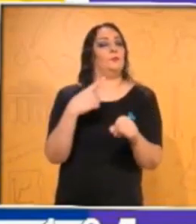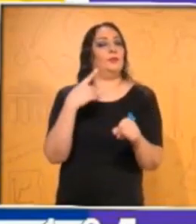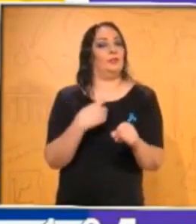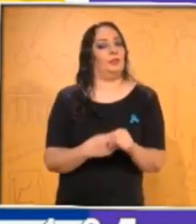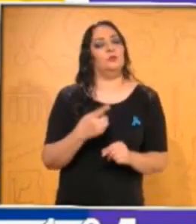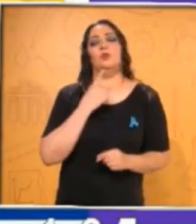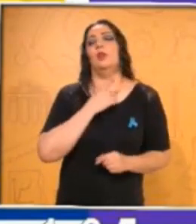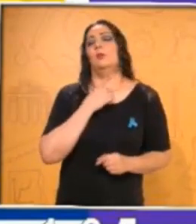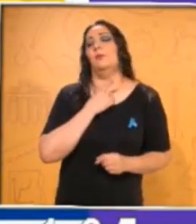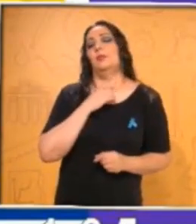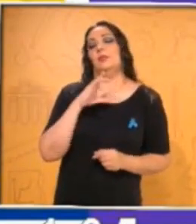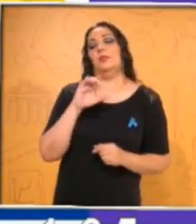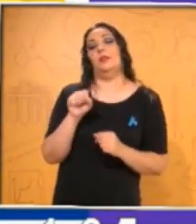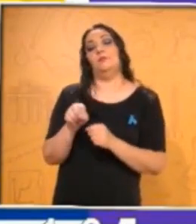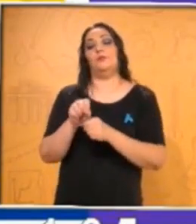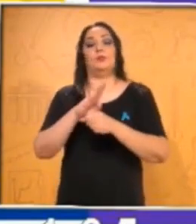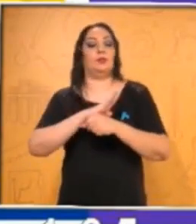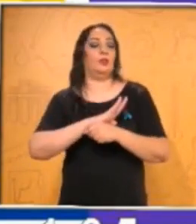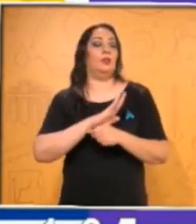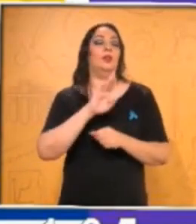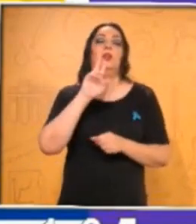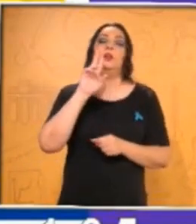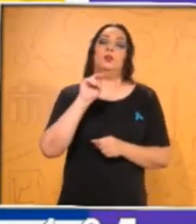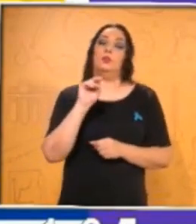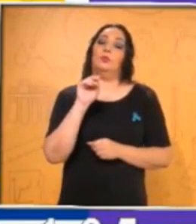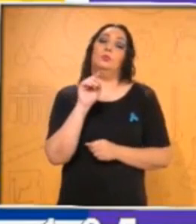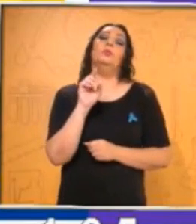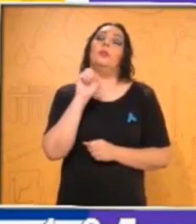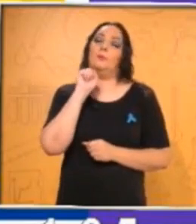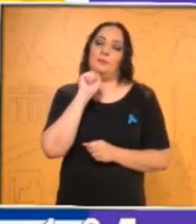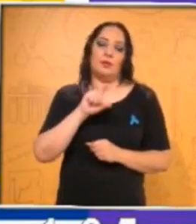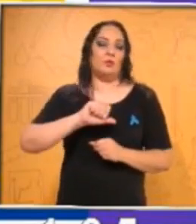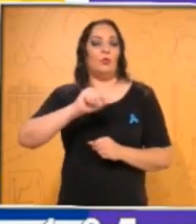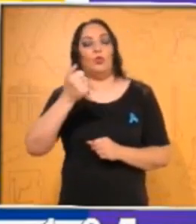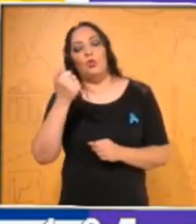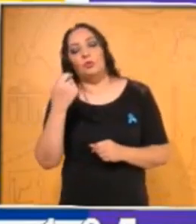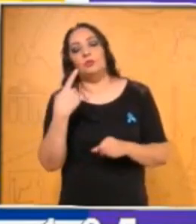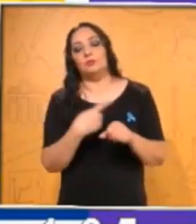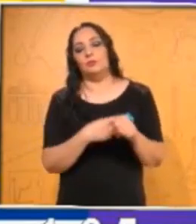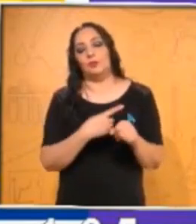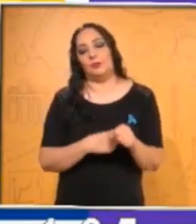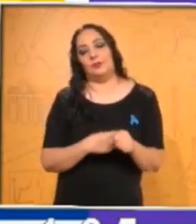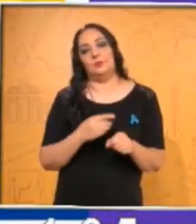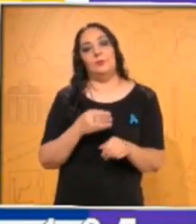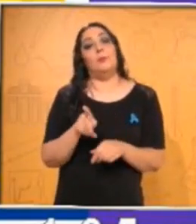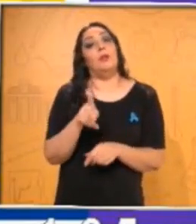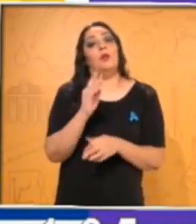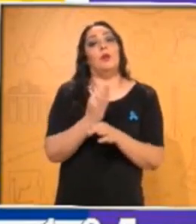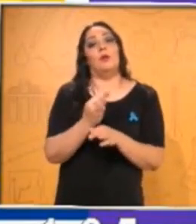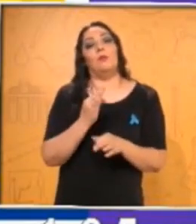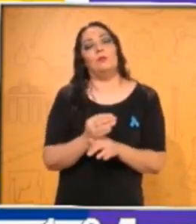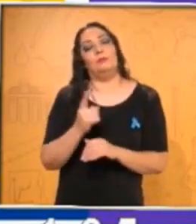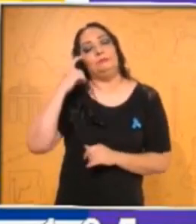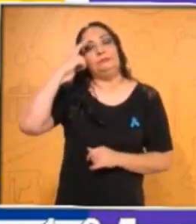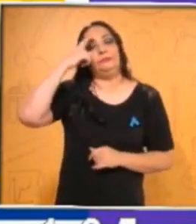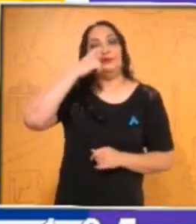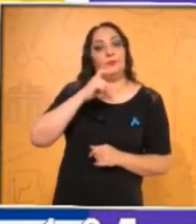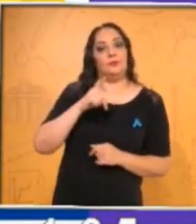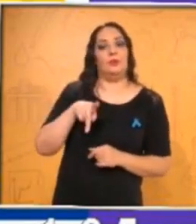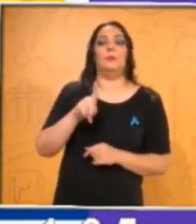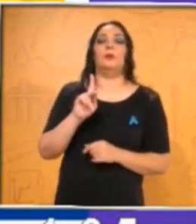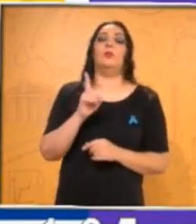el COVID-19, pero hay que tener muy en cuenta que ahorita pues estamos batallando un poquito con esta enfermedad, entonces hay que tomar las